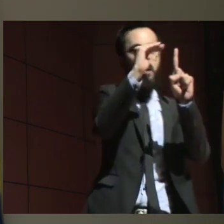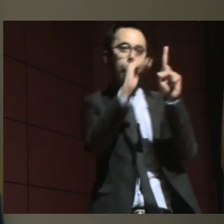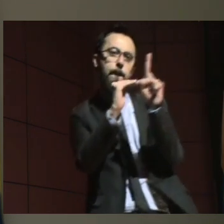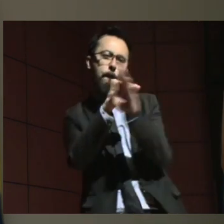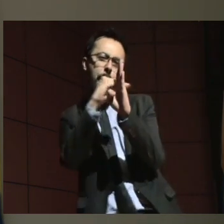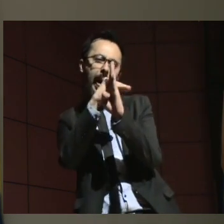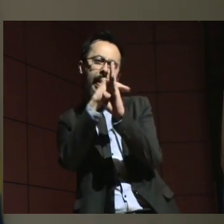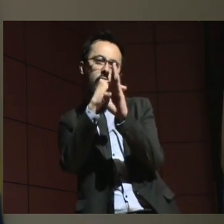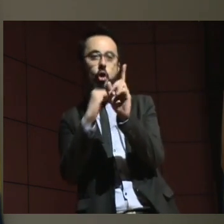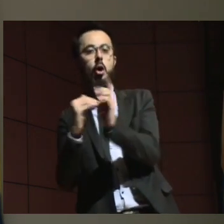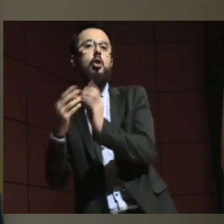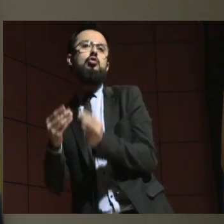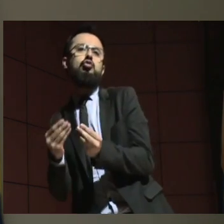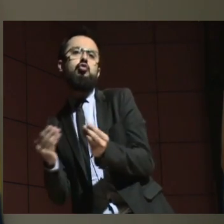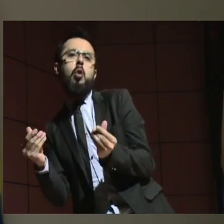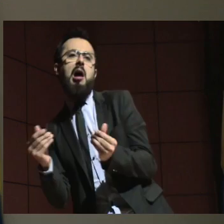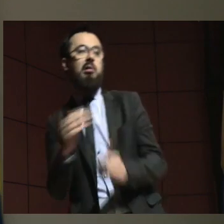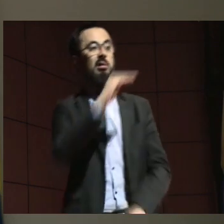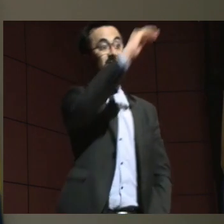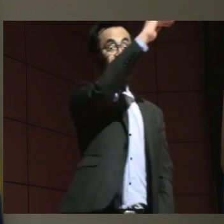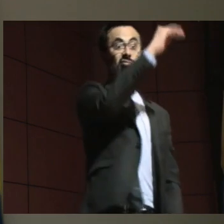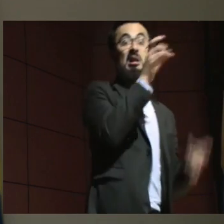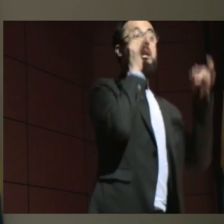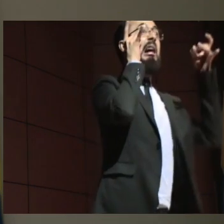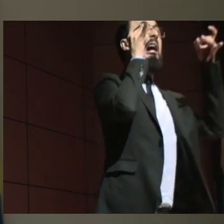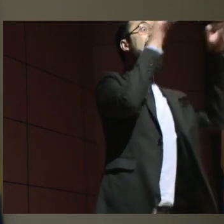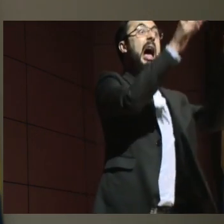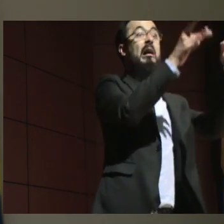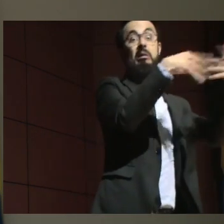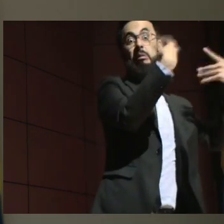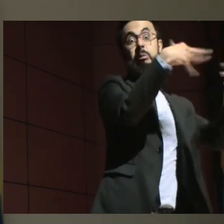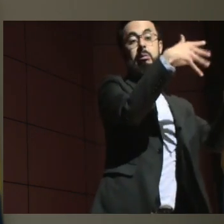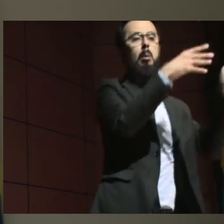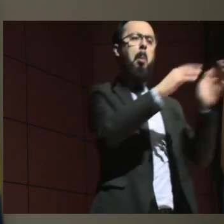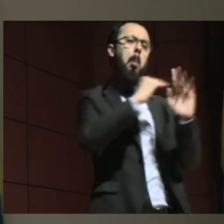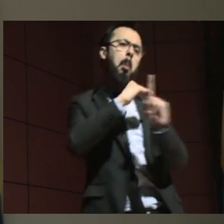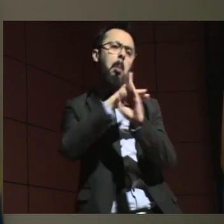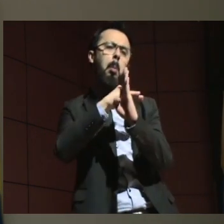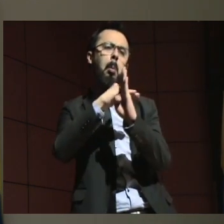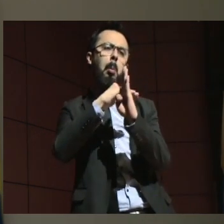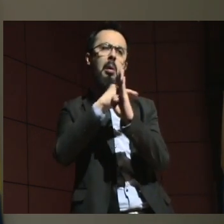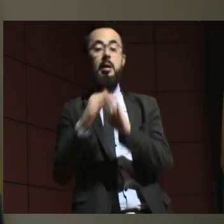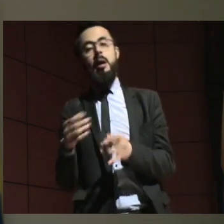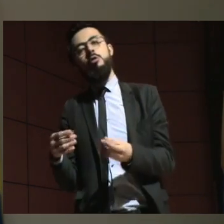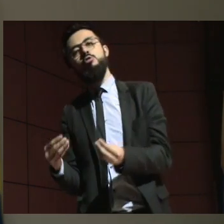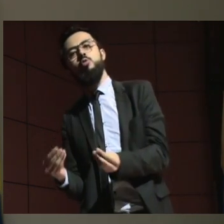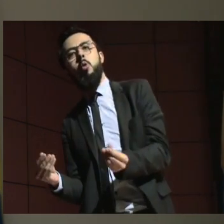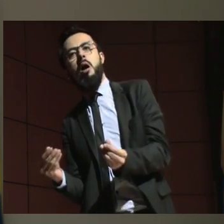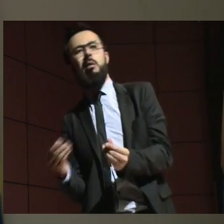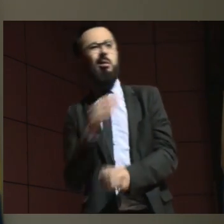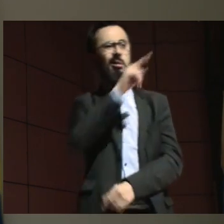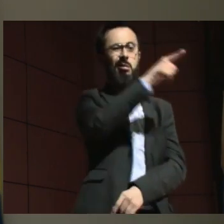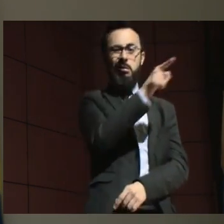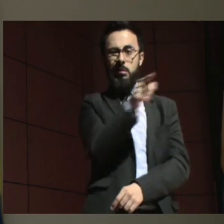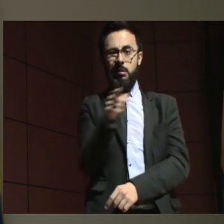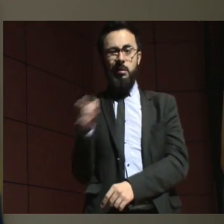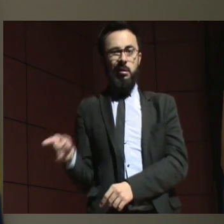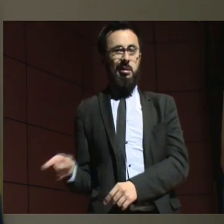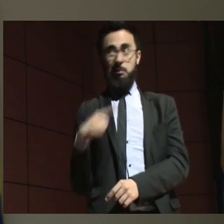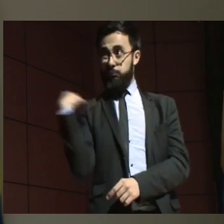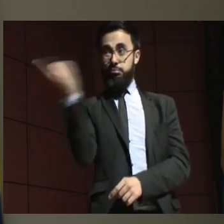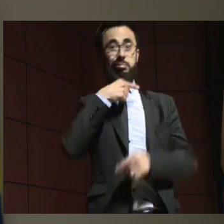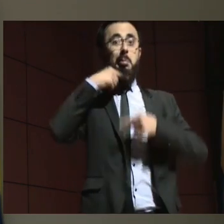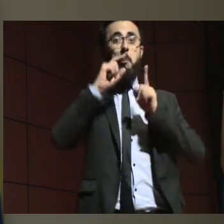leves, moderadas, graves, profundas y severas. Y ese lenguaje, lo único, digamos, el único